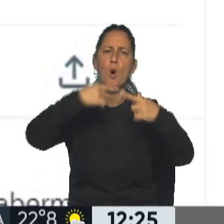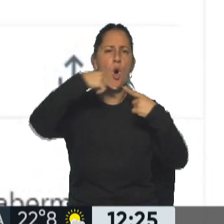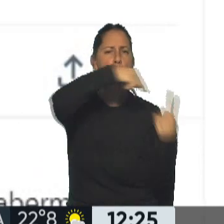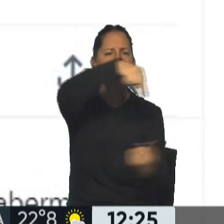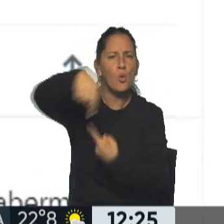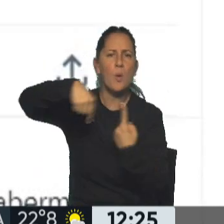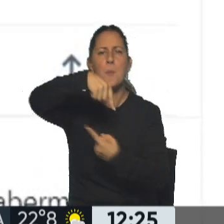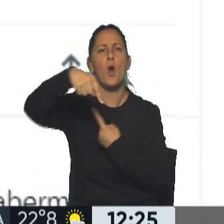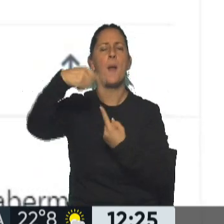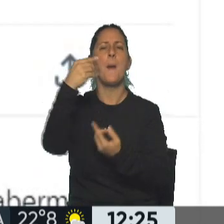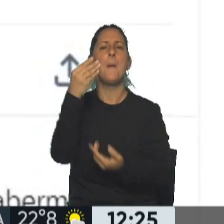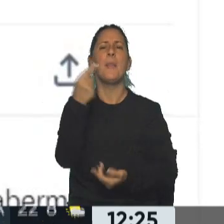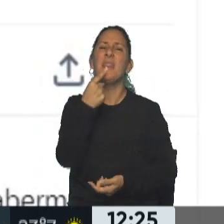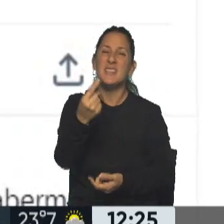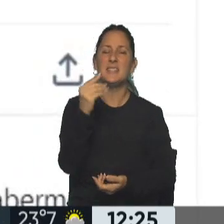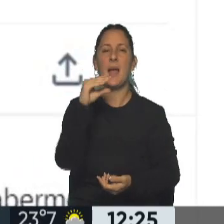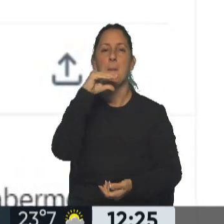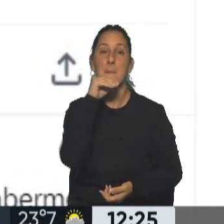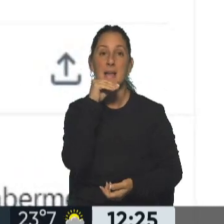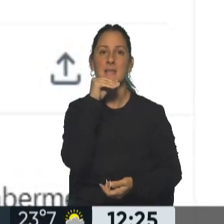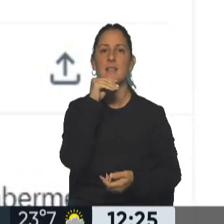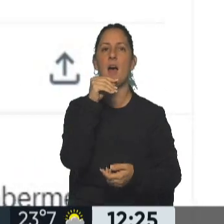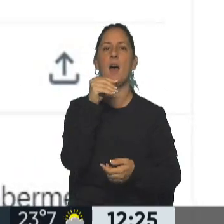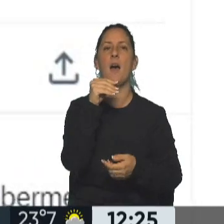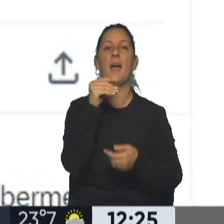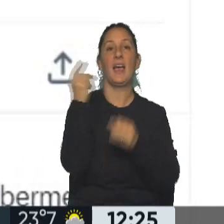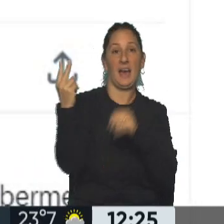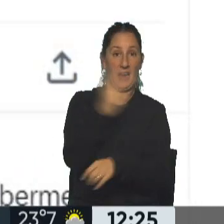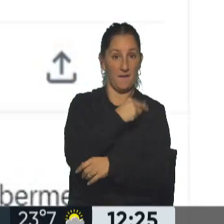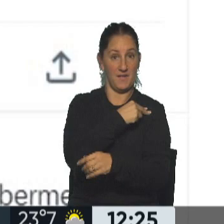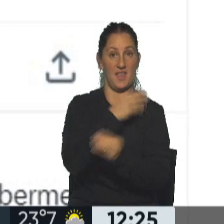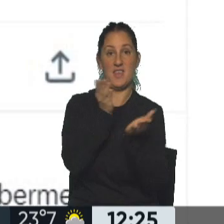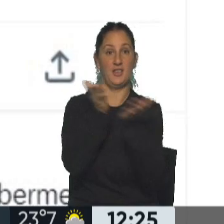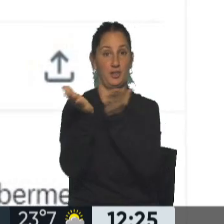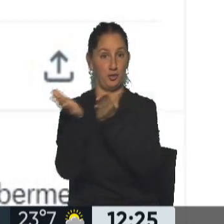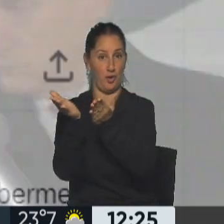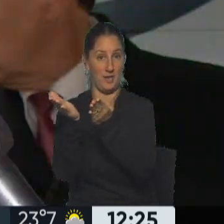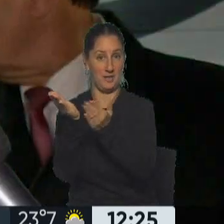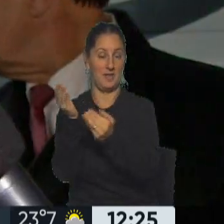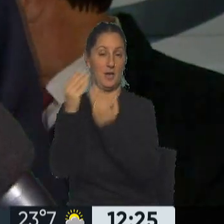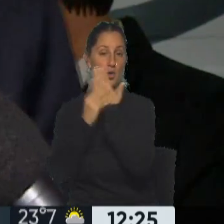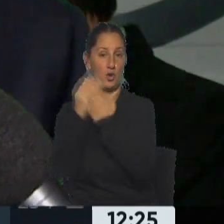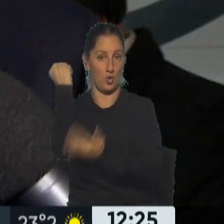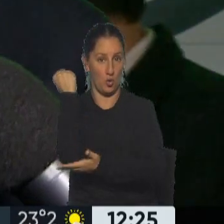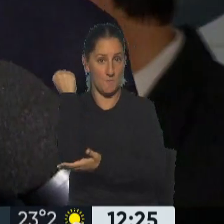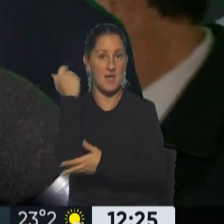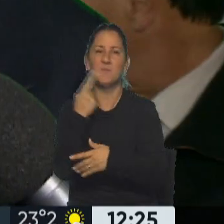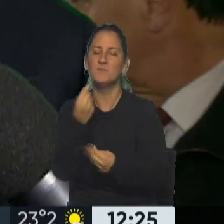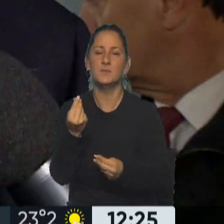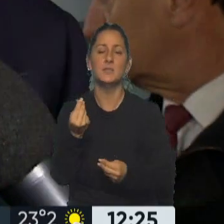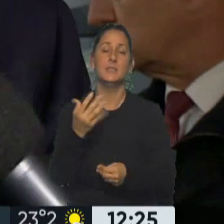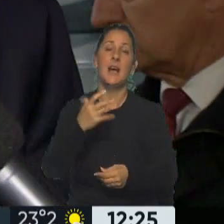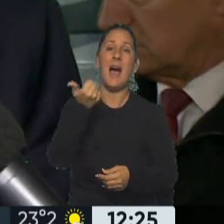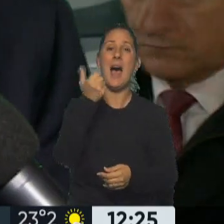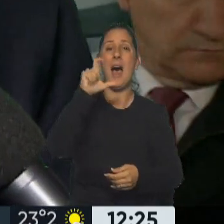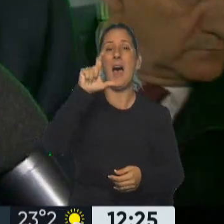inclusive que incluían al ministro de economía Sergio massa que terminaron con la renuncia del jefe de asesores de la presidencia Antonio primero Lamento la